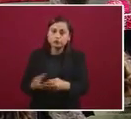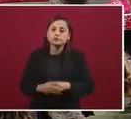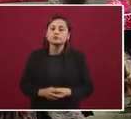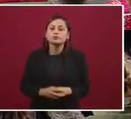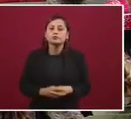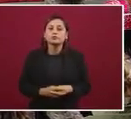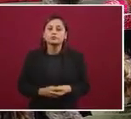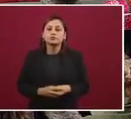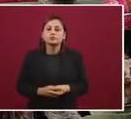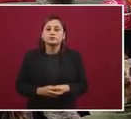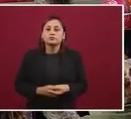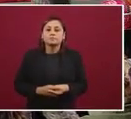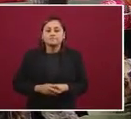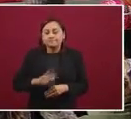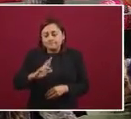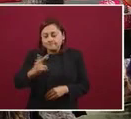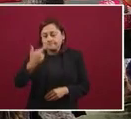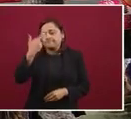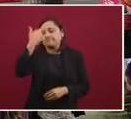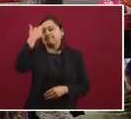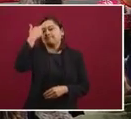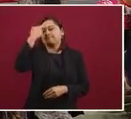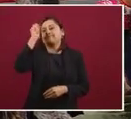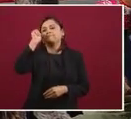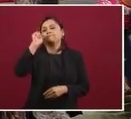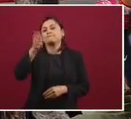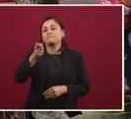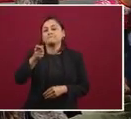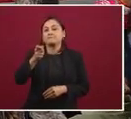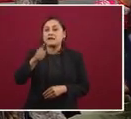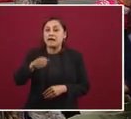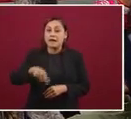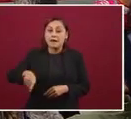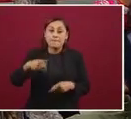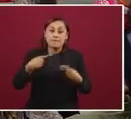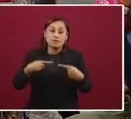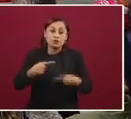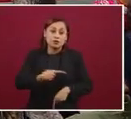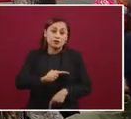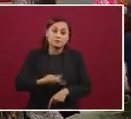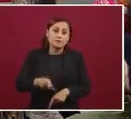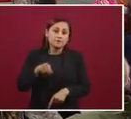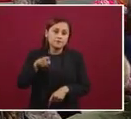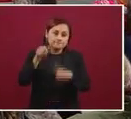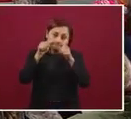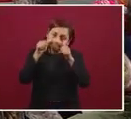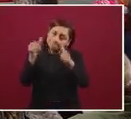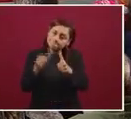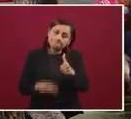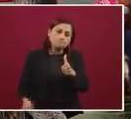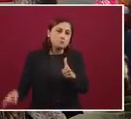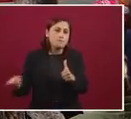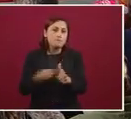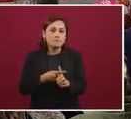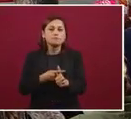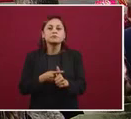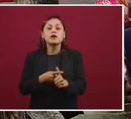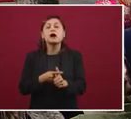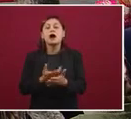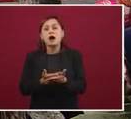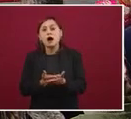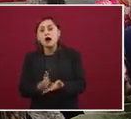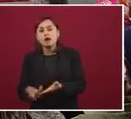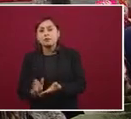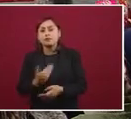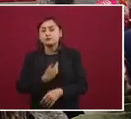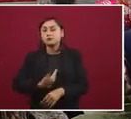primer los pobres y bajo el lema de cumplir puntualmente con el compromiso con nuestra es